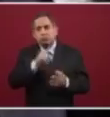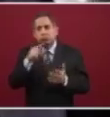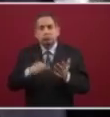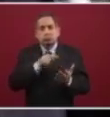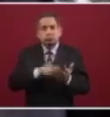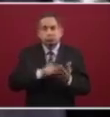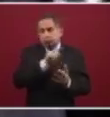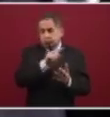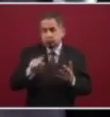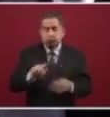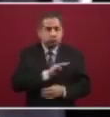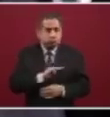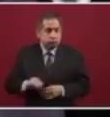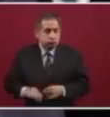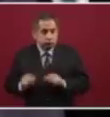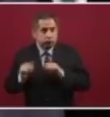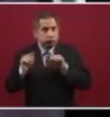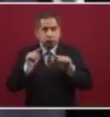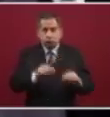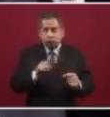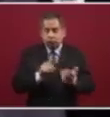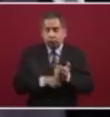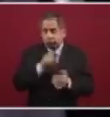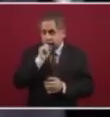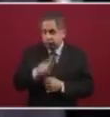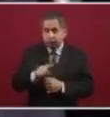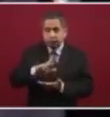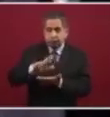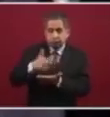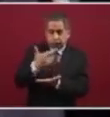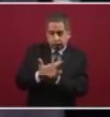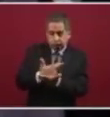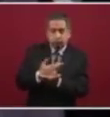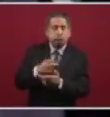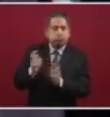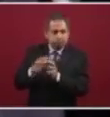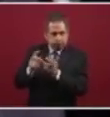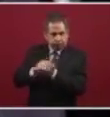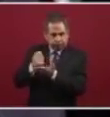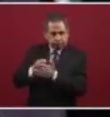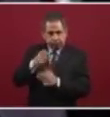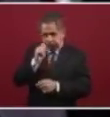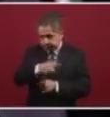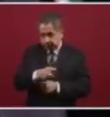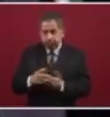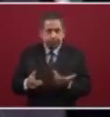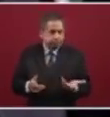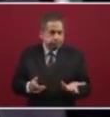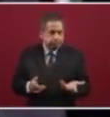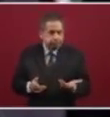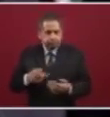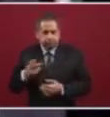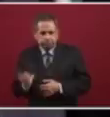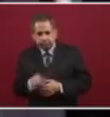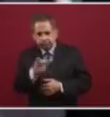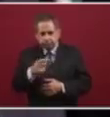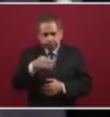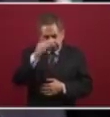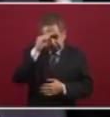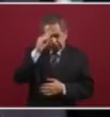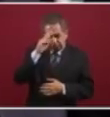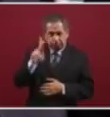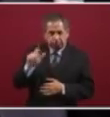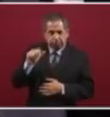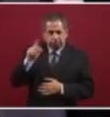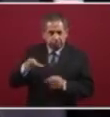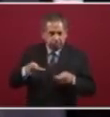otro municipio a los que han ido a parar también es Reynosa, en Tamaulipas. La pregunta es esa, si se tiene ya un